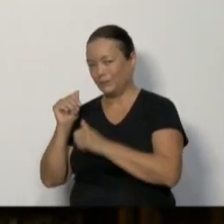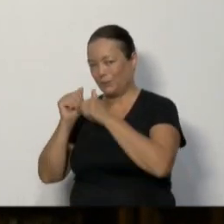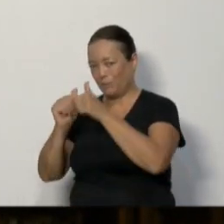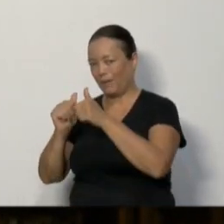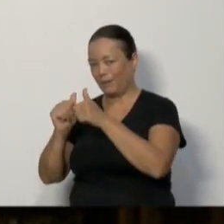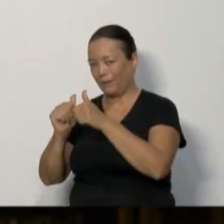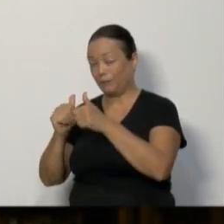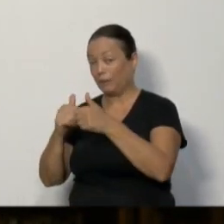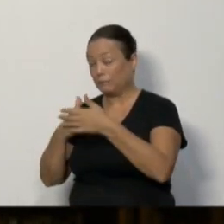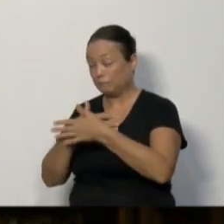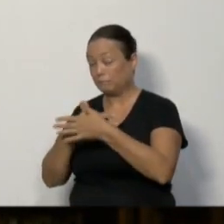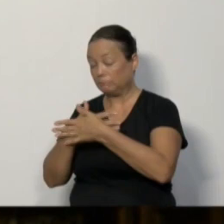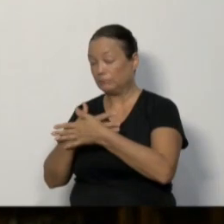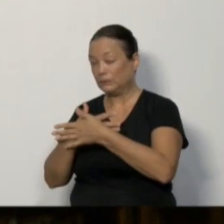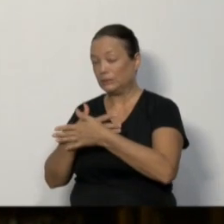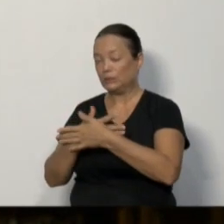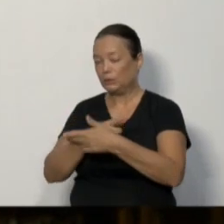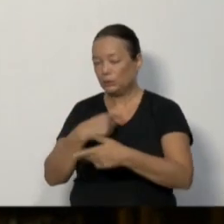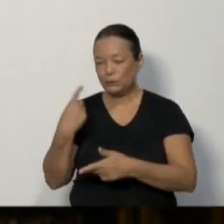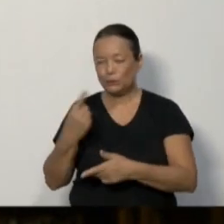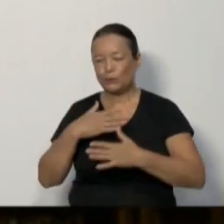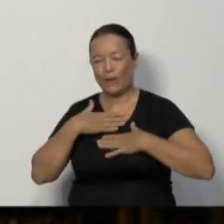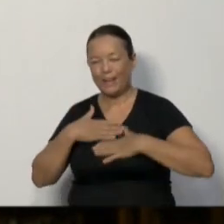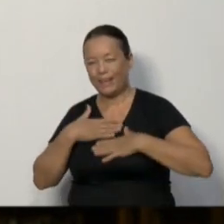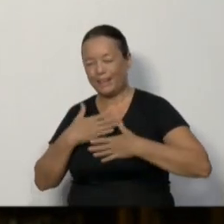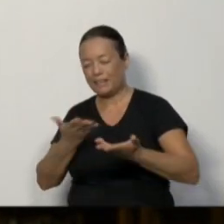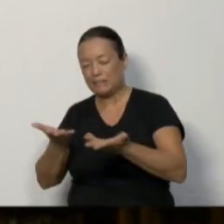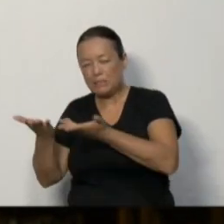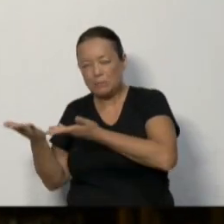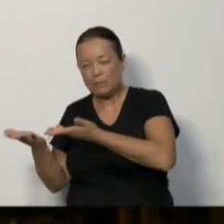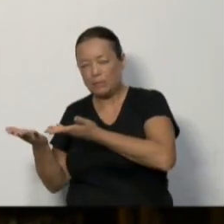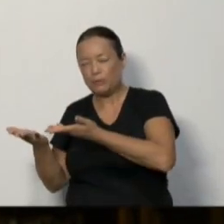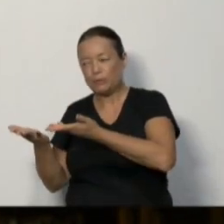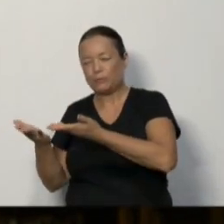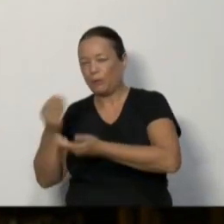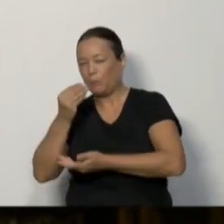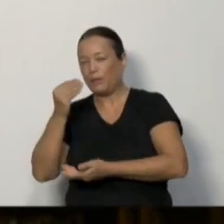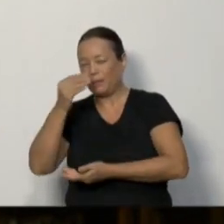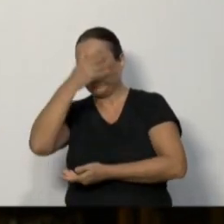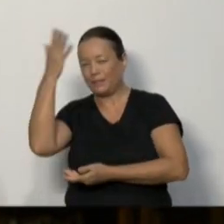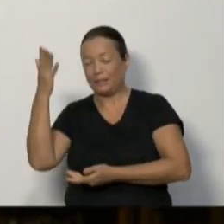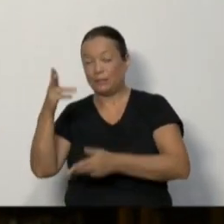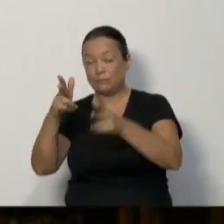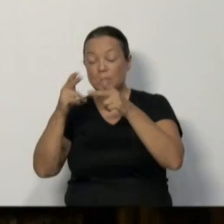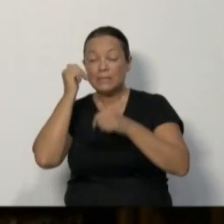se nos haga cuesta arriba. Dichosos nosotros invitados al banquete celestial.